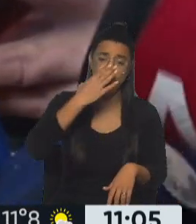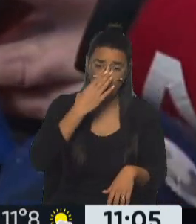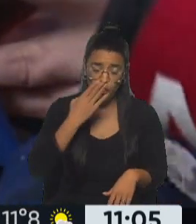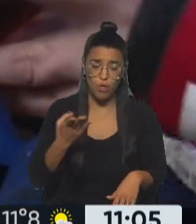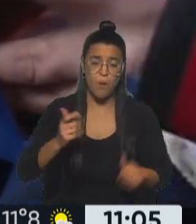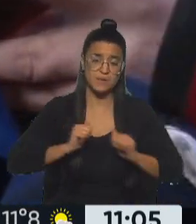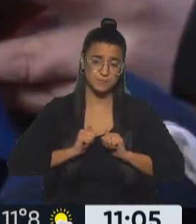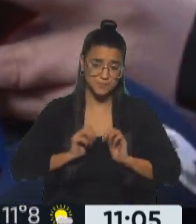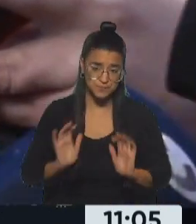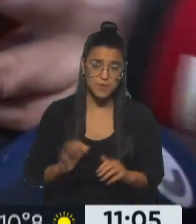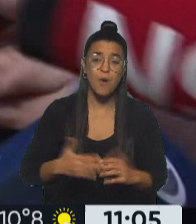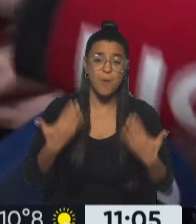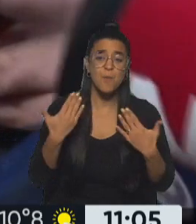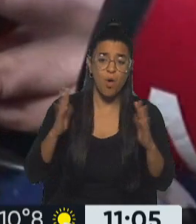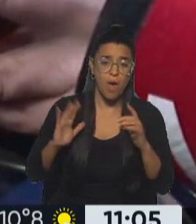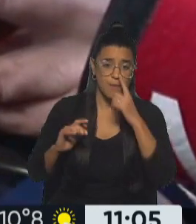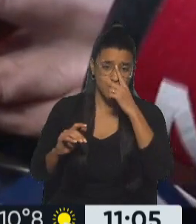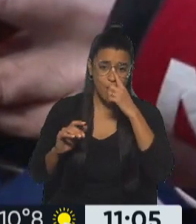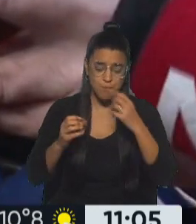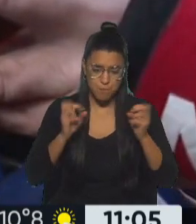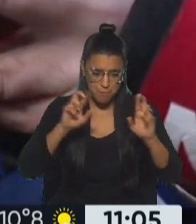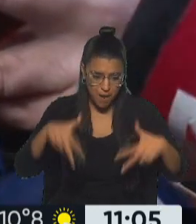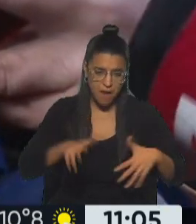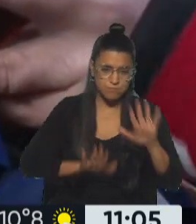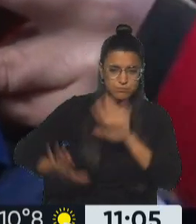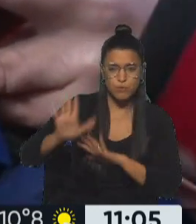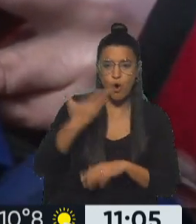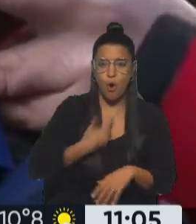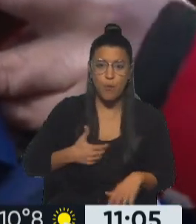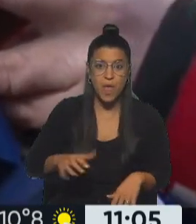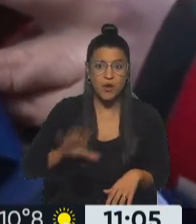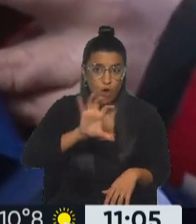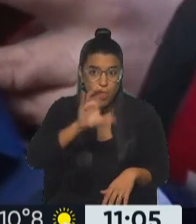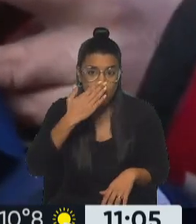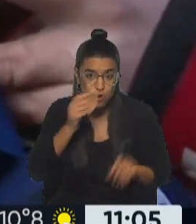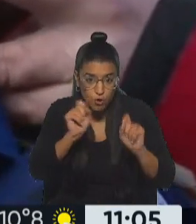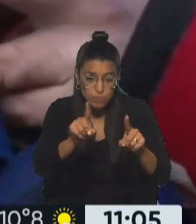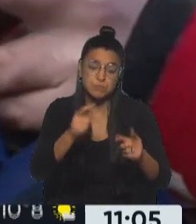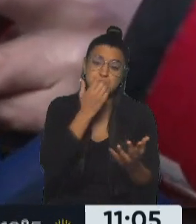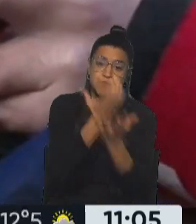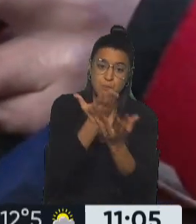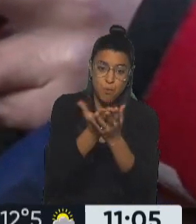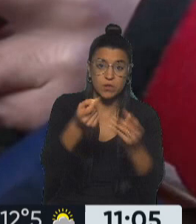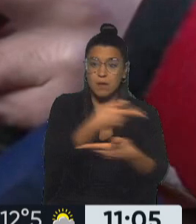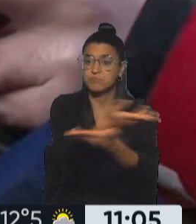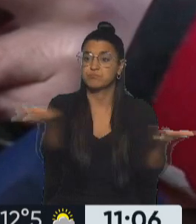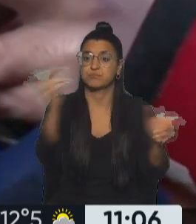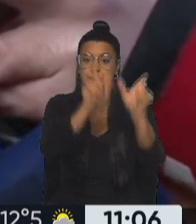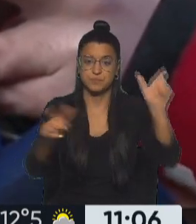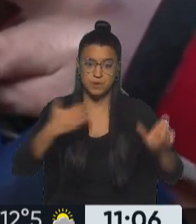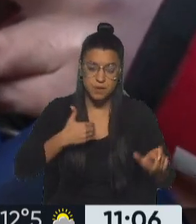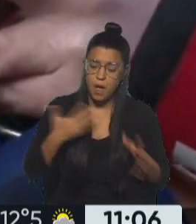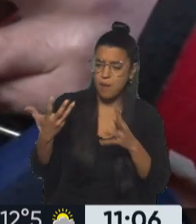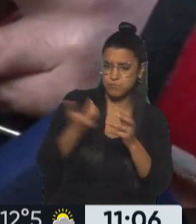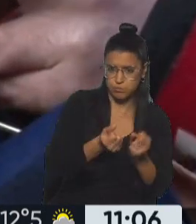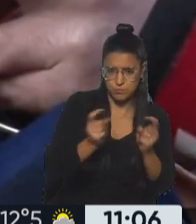que podamos, este esquema de gobierno que tenemos en Córdoba, además de ponerlo a disposición de los argentinos, consigue el respaldo